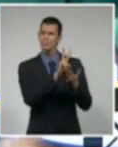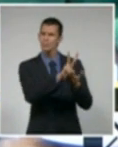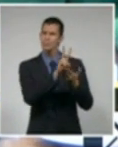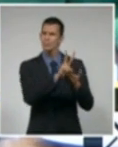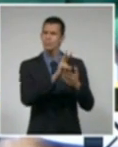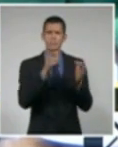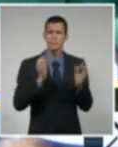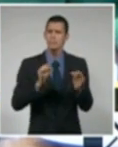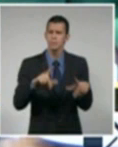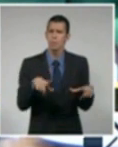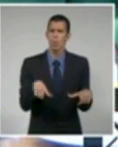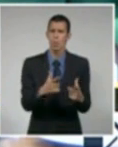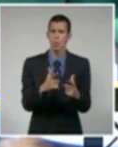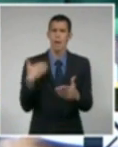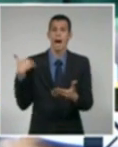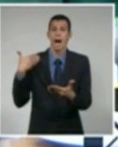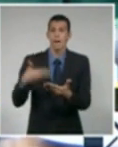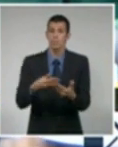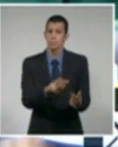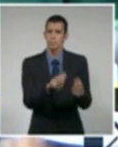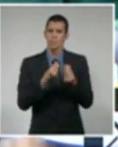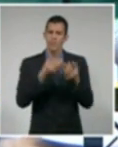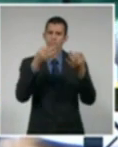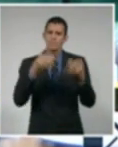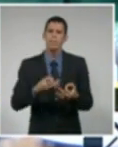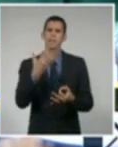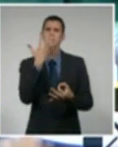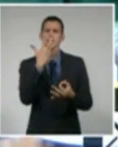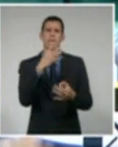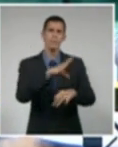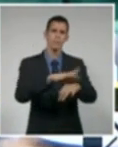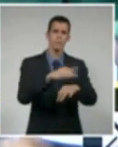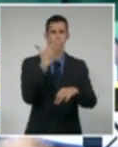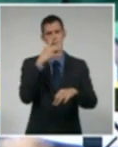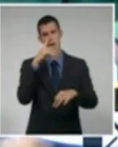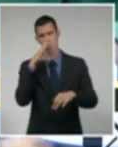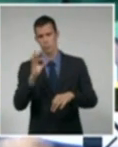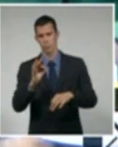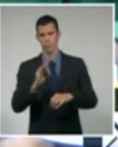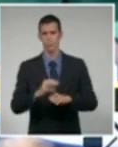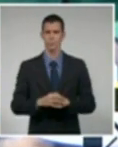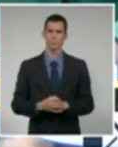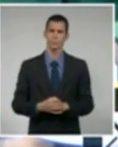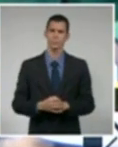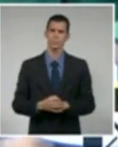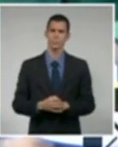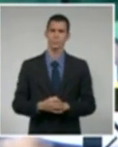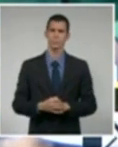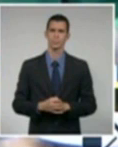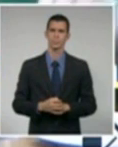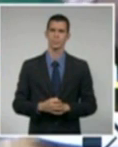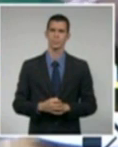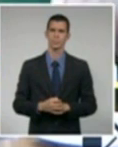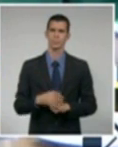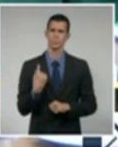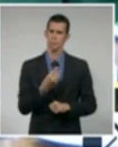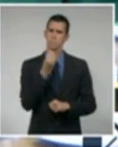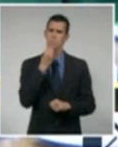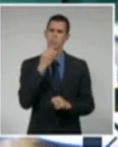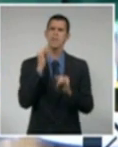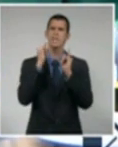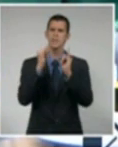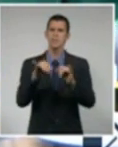se han estado realizando. Hemos garantizado la vitalidad en esa zona, lo podemos estar informando categóricamente,